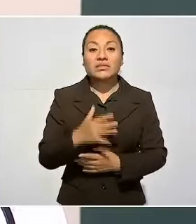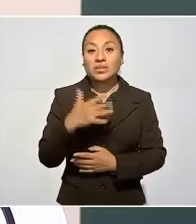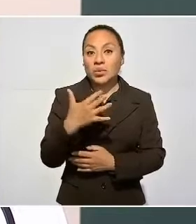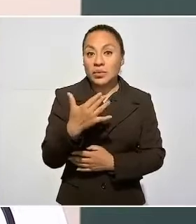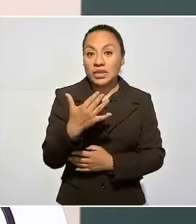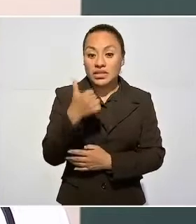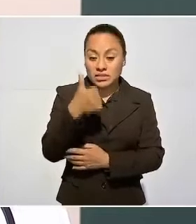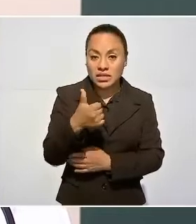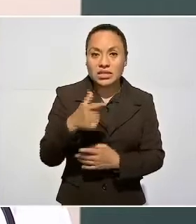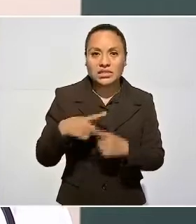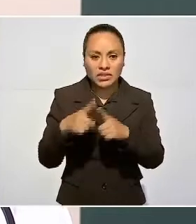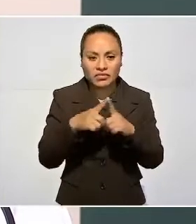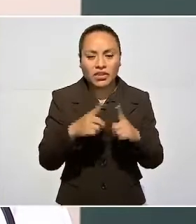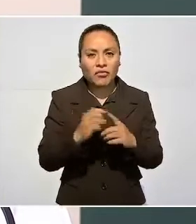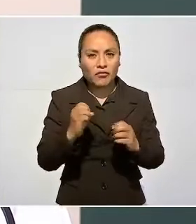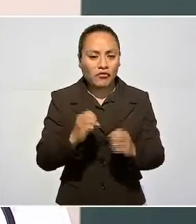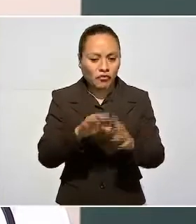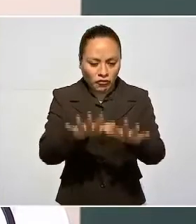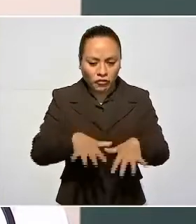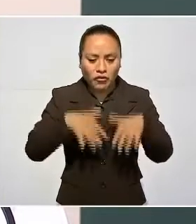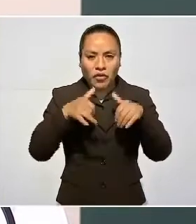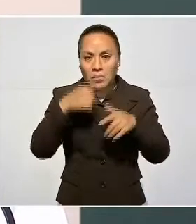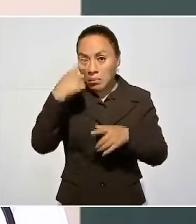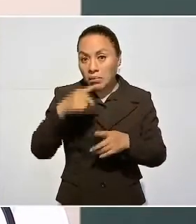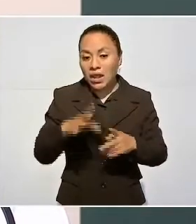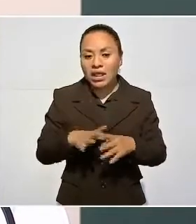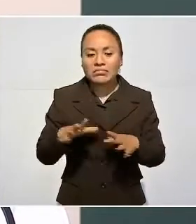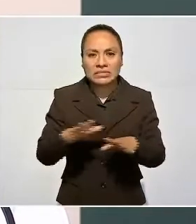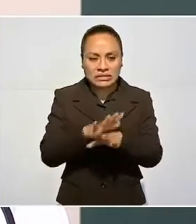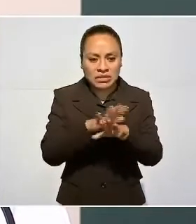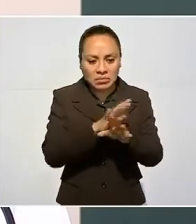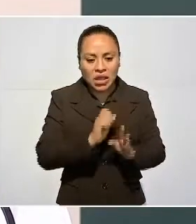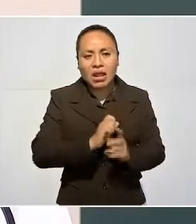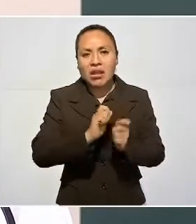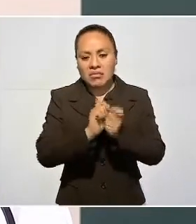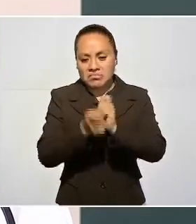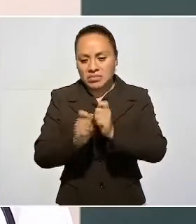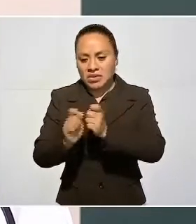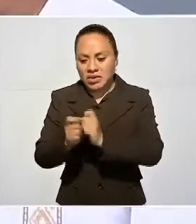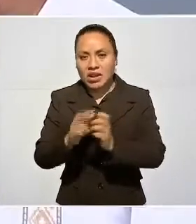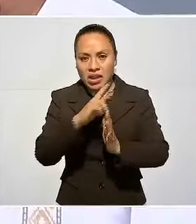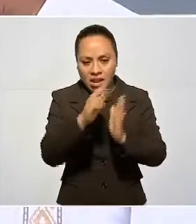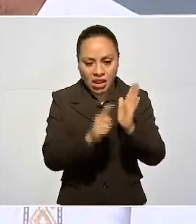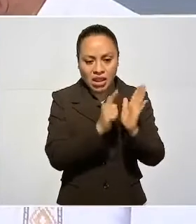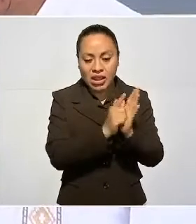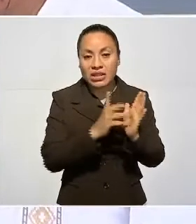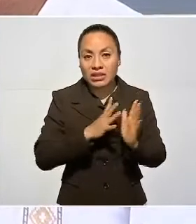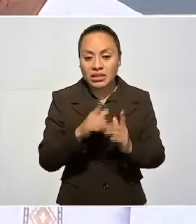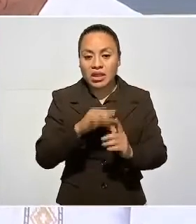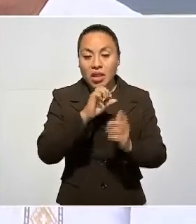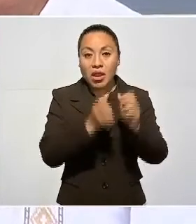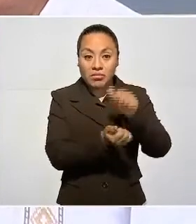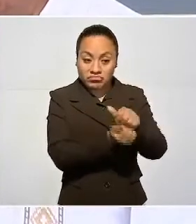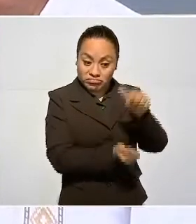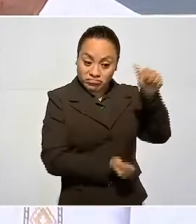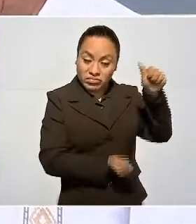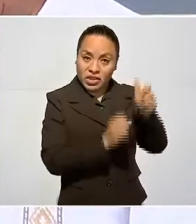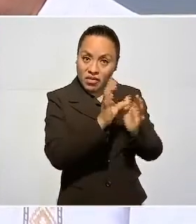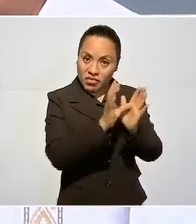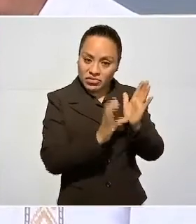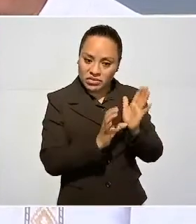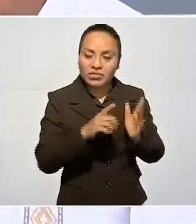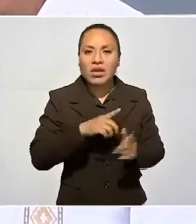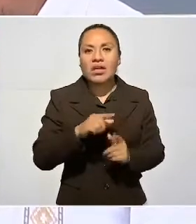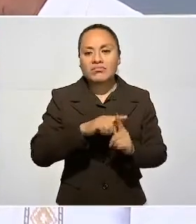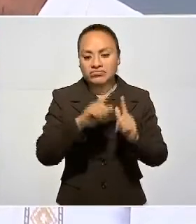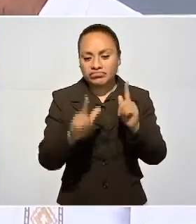foros regionales a nivel nacional para la reforma constitucional y legal de la Constitución Política de los Estados Unidos